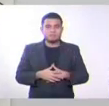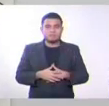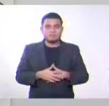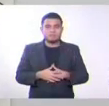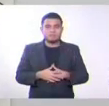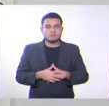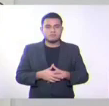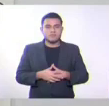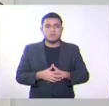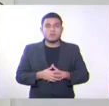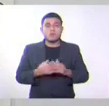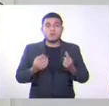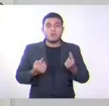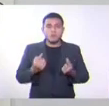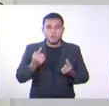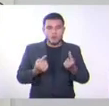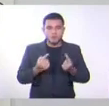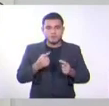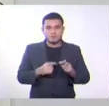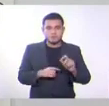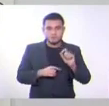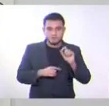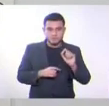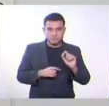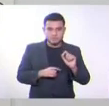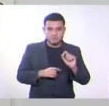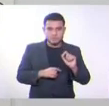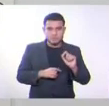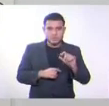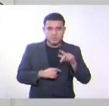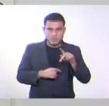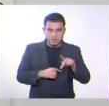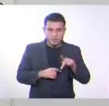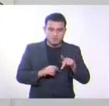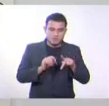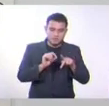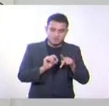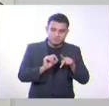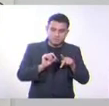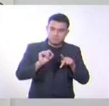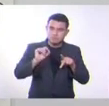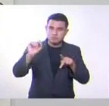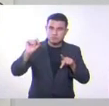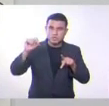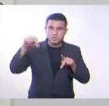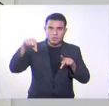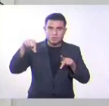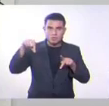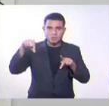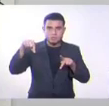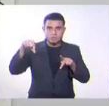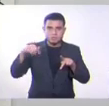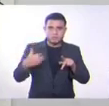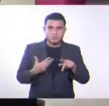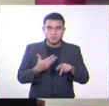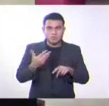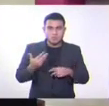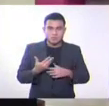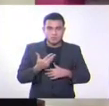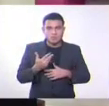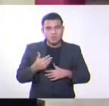¿Cuál sería la distancia de P a Q? Bueno, analizando un poco.